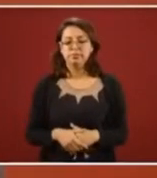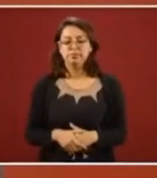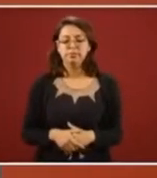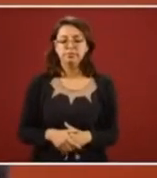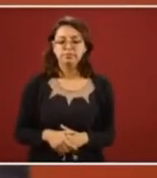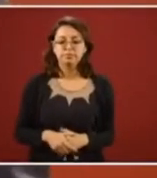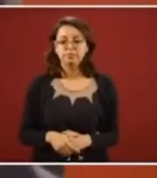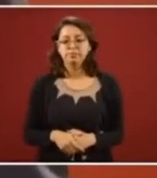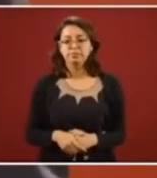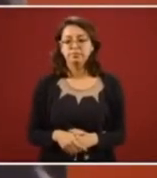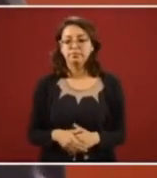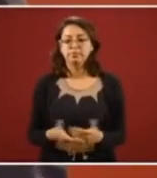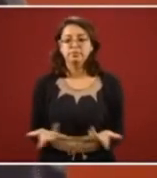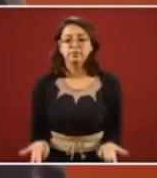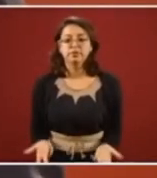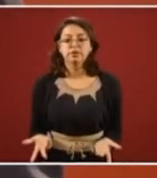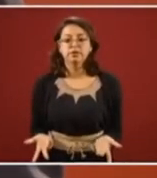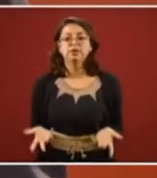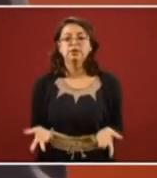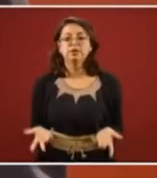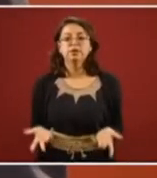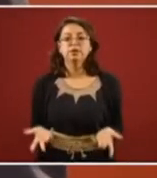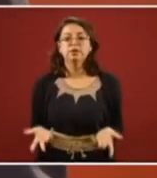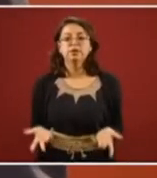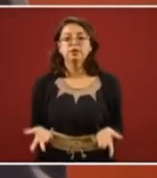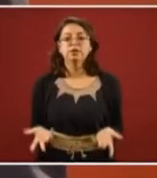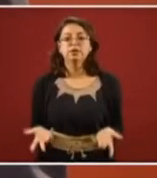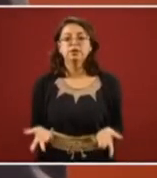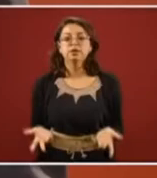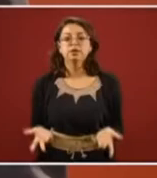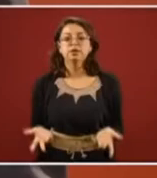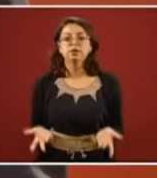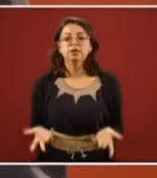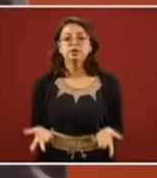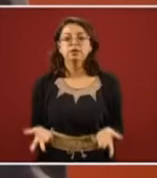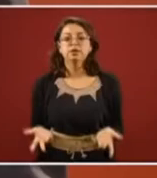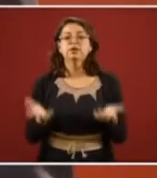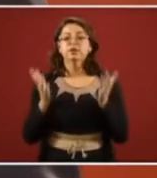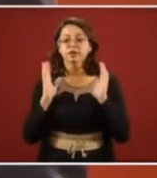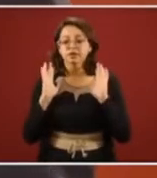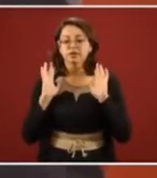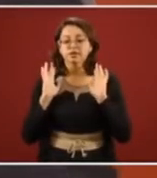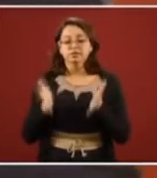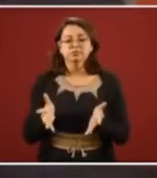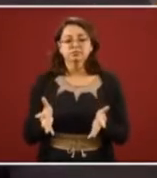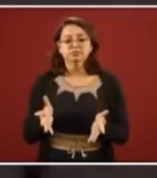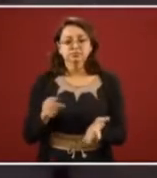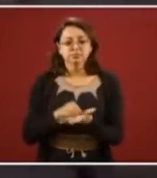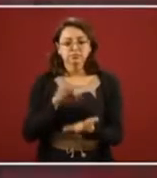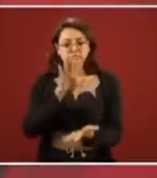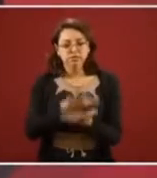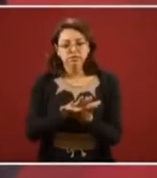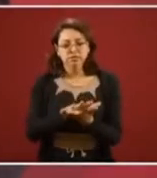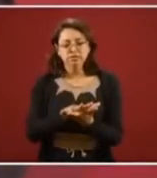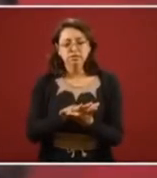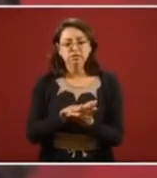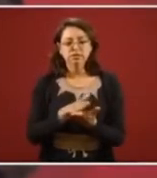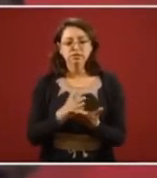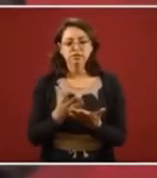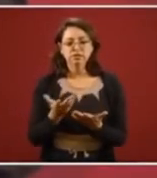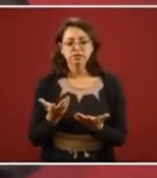ya está internalice el árbol verde entrando lights out su pueblo